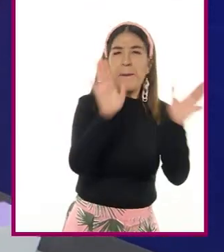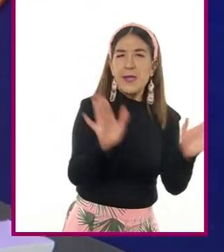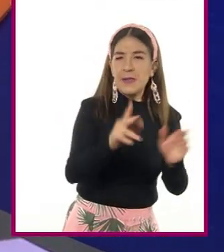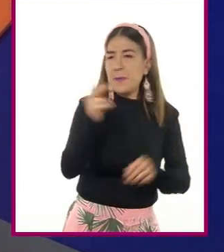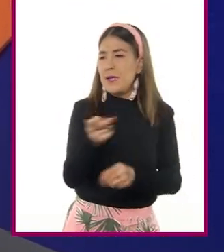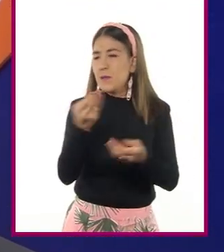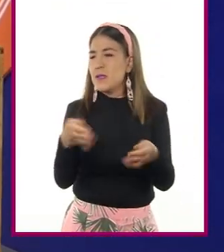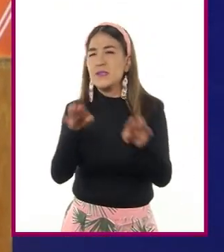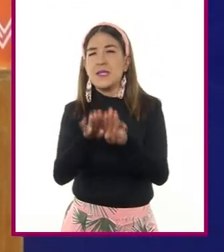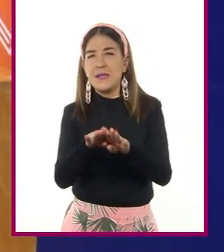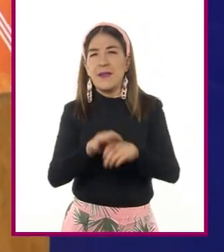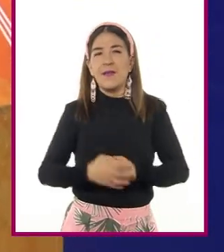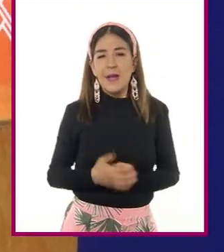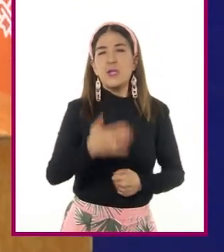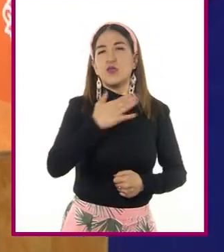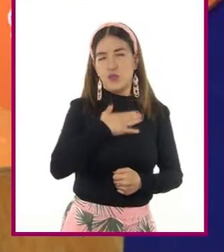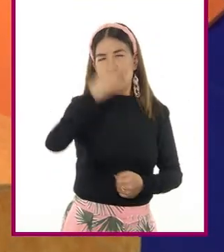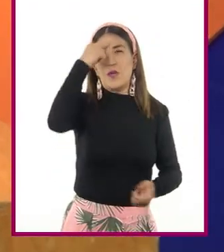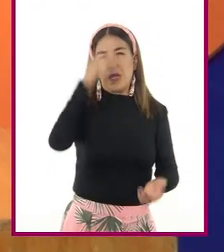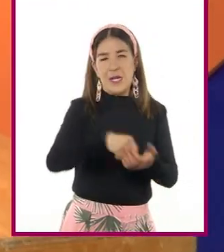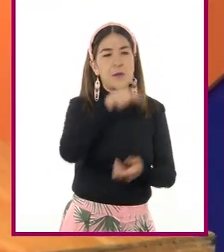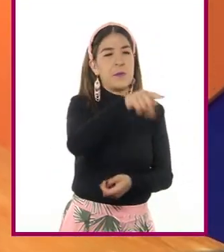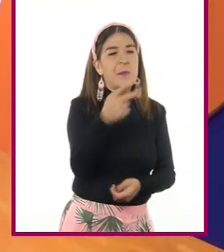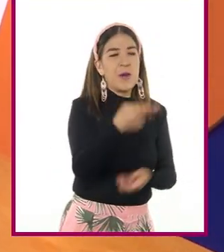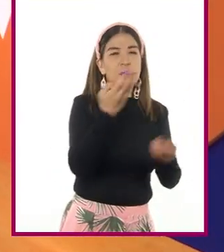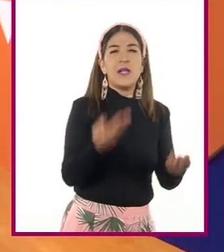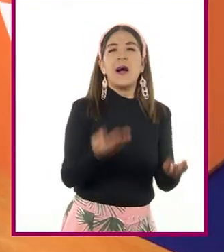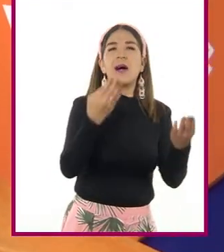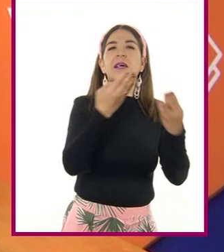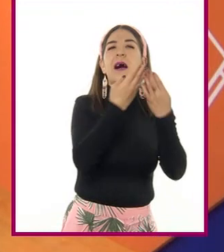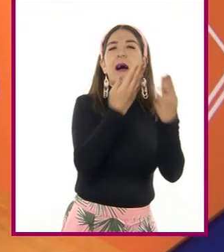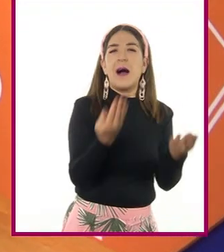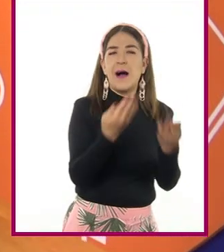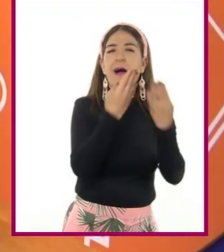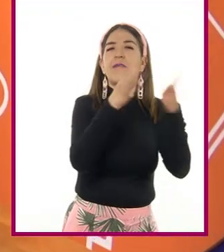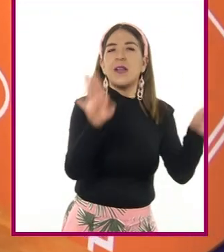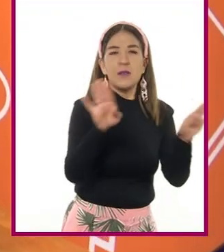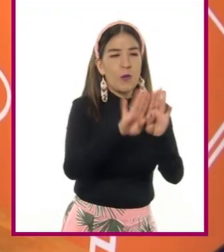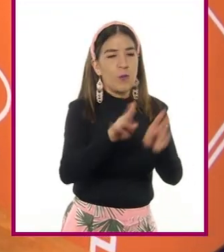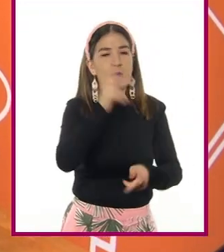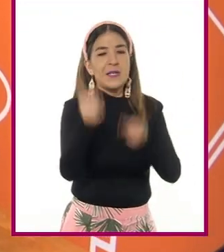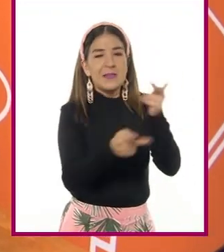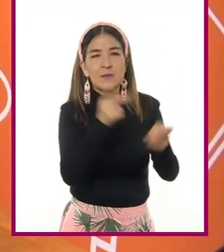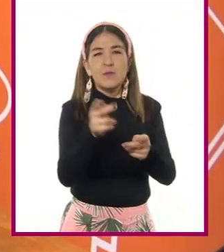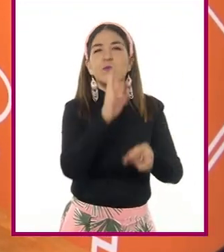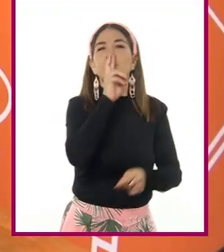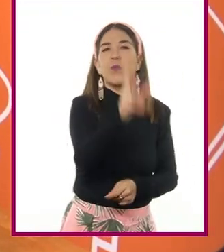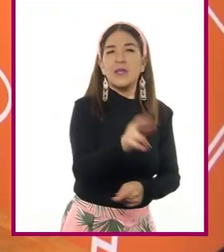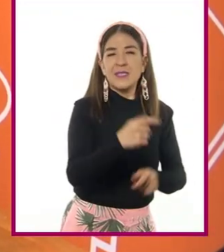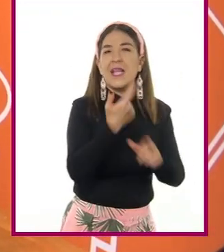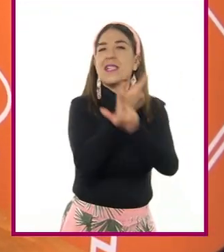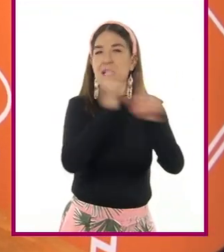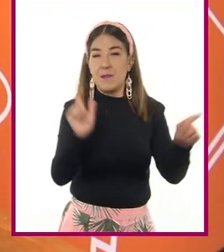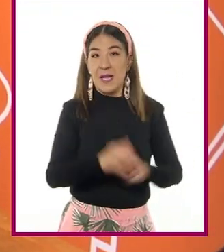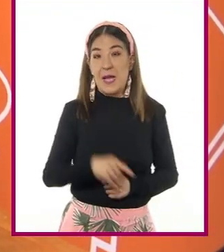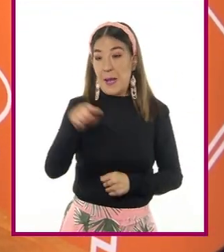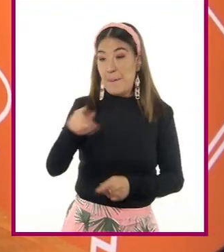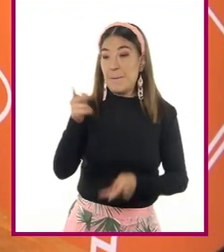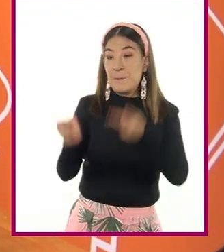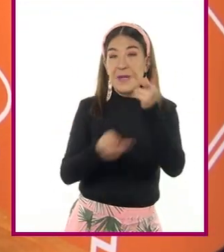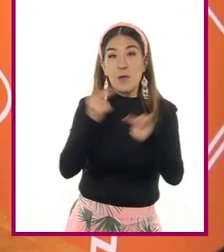pregunta abierta es cuando dejamos la oportunidad de recibir una respuesta amplia y una pregunta cerrada es una